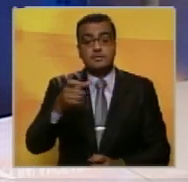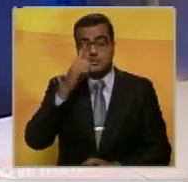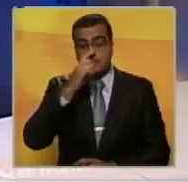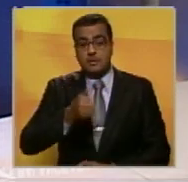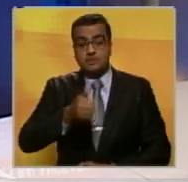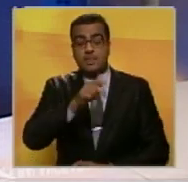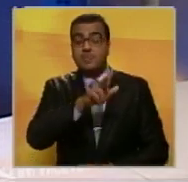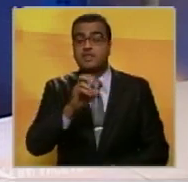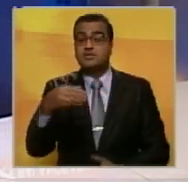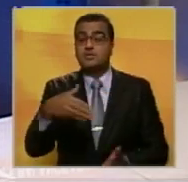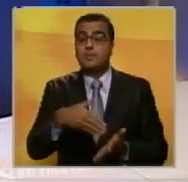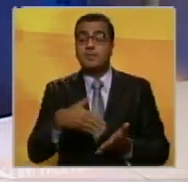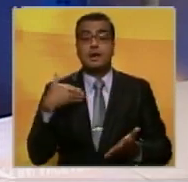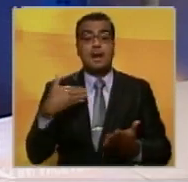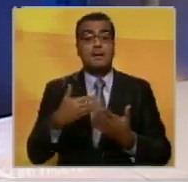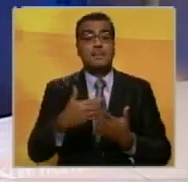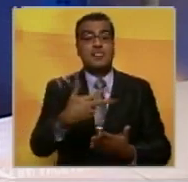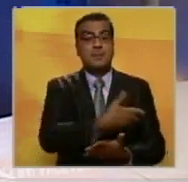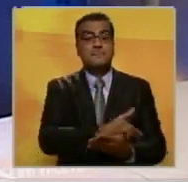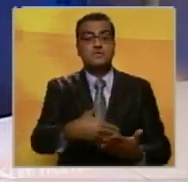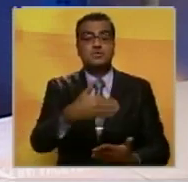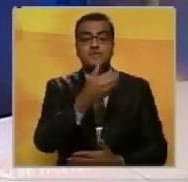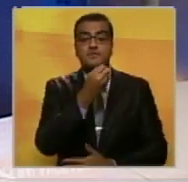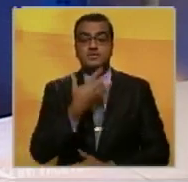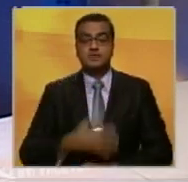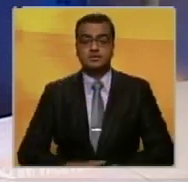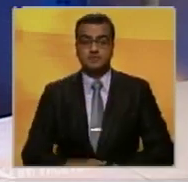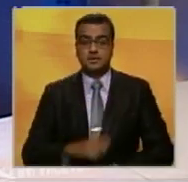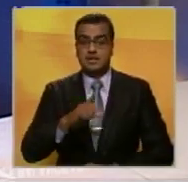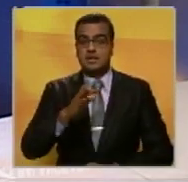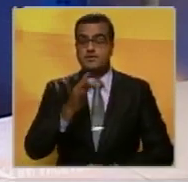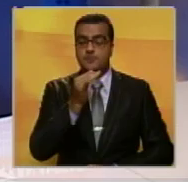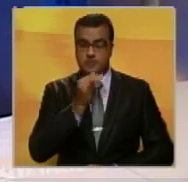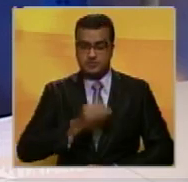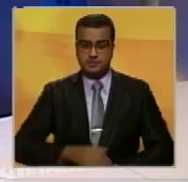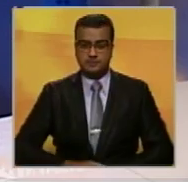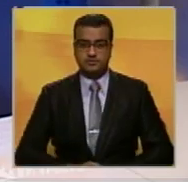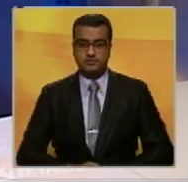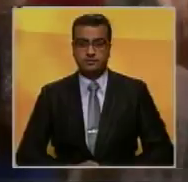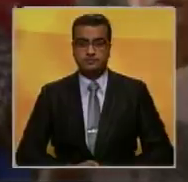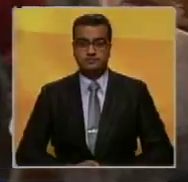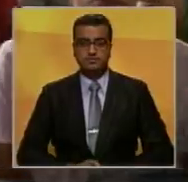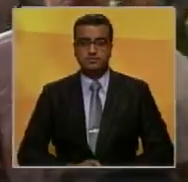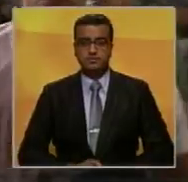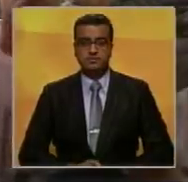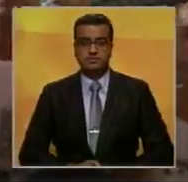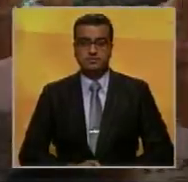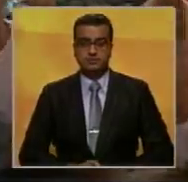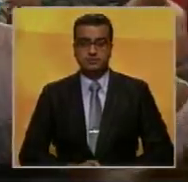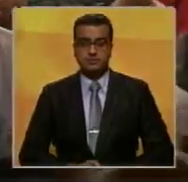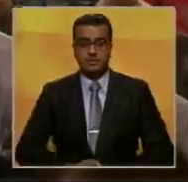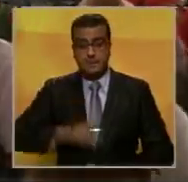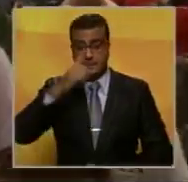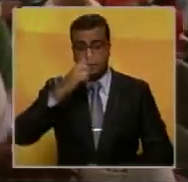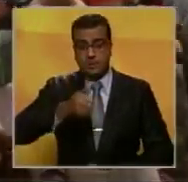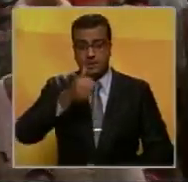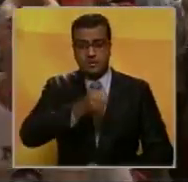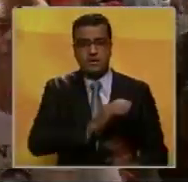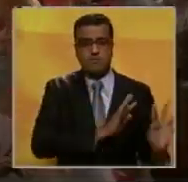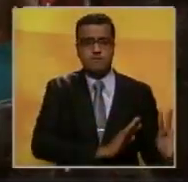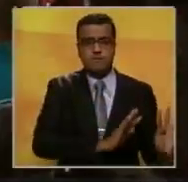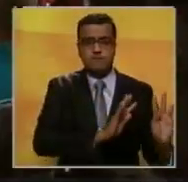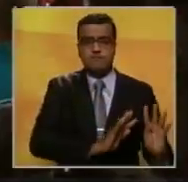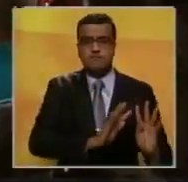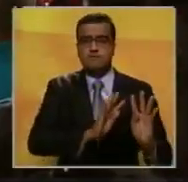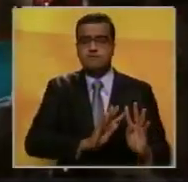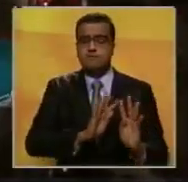de 300.000 a más de 3 millones de beneficiarios. Liz Flores tiene esta información. Los adultos mayores recorrieron las avenidas